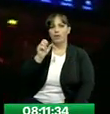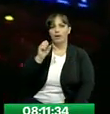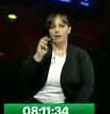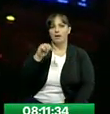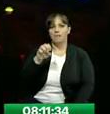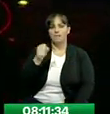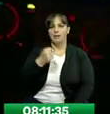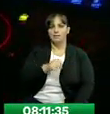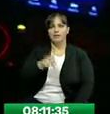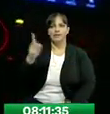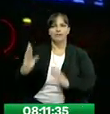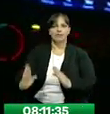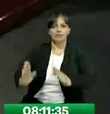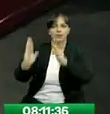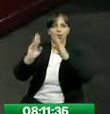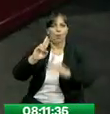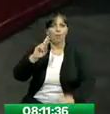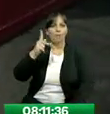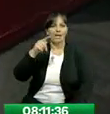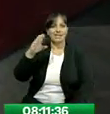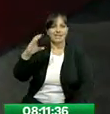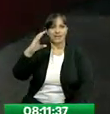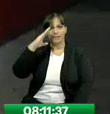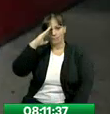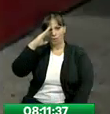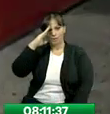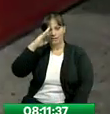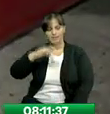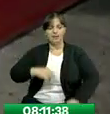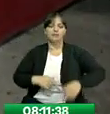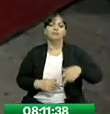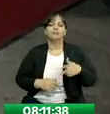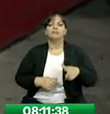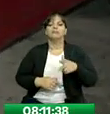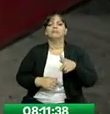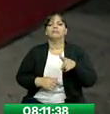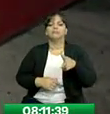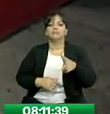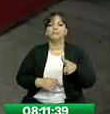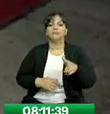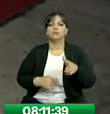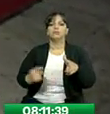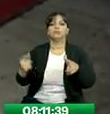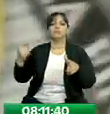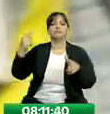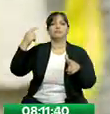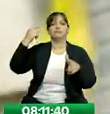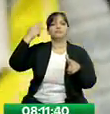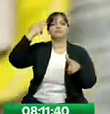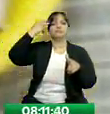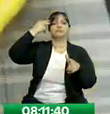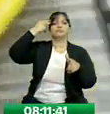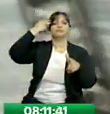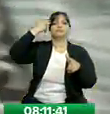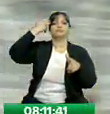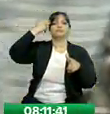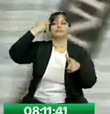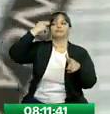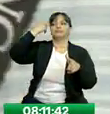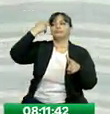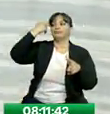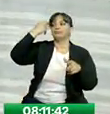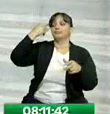y me cogieron me secuestraron una presión en la parte de atrás me cogieron ya me pusieron cinta en la boca me